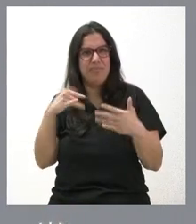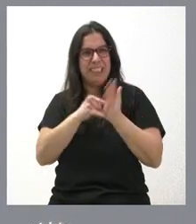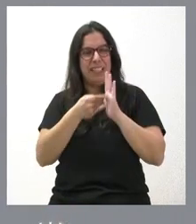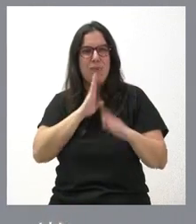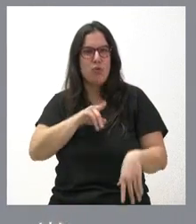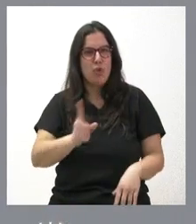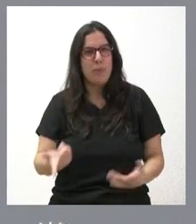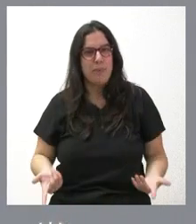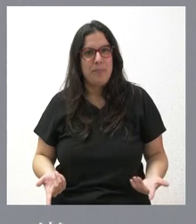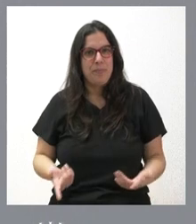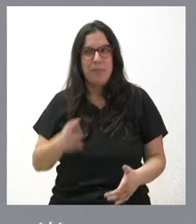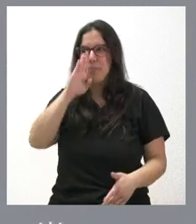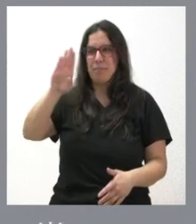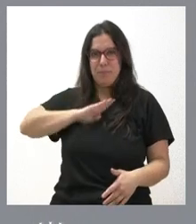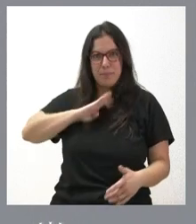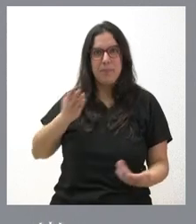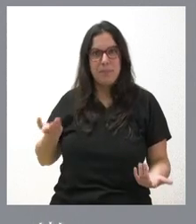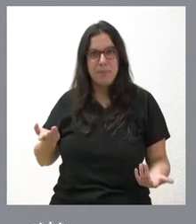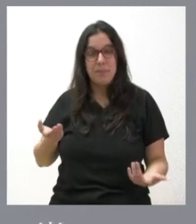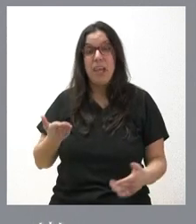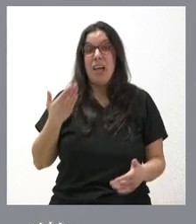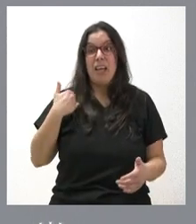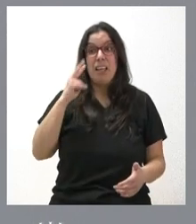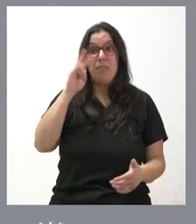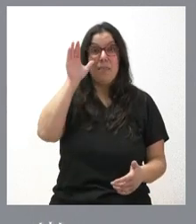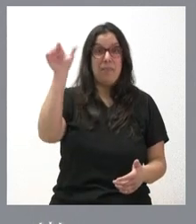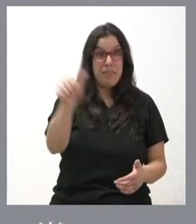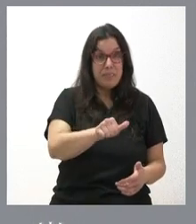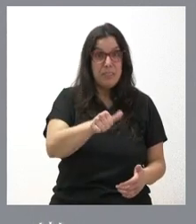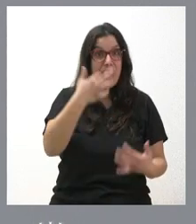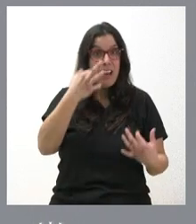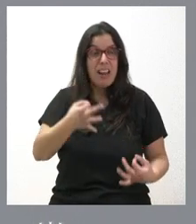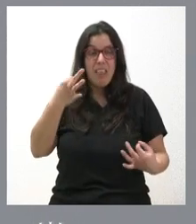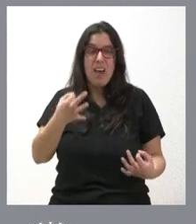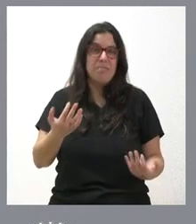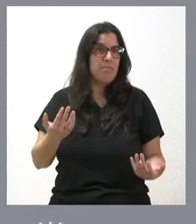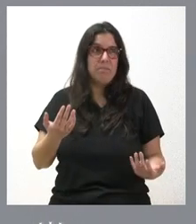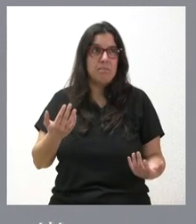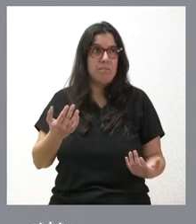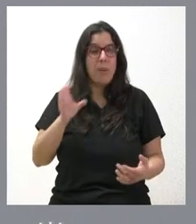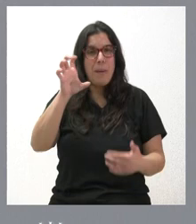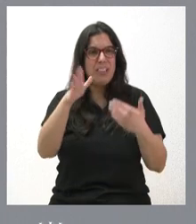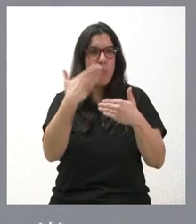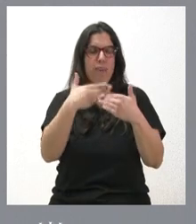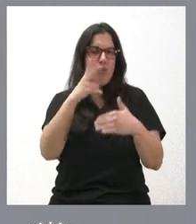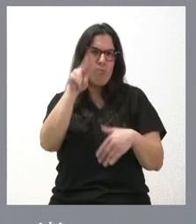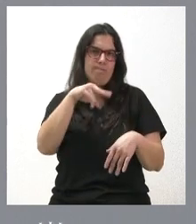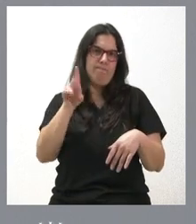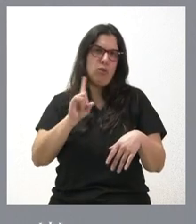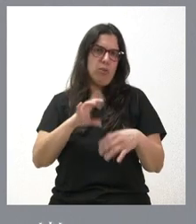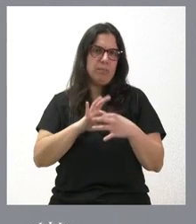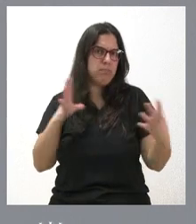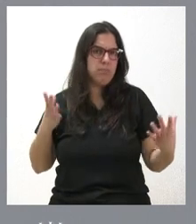adecuado lo que vimos ayer realmente no es propio de un país moderno no es propio de